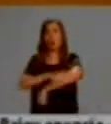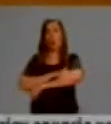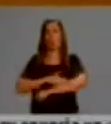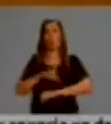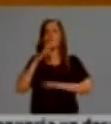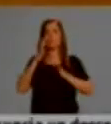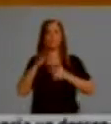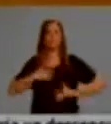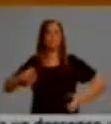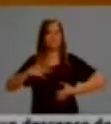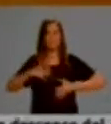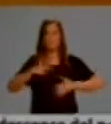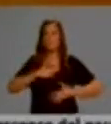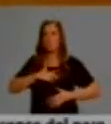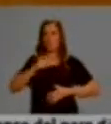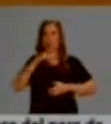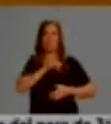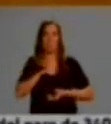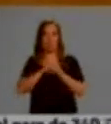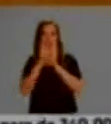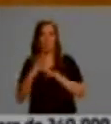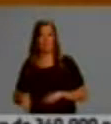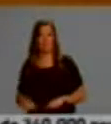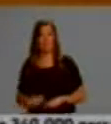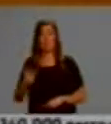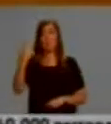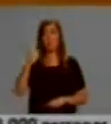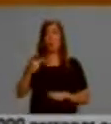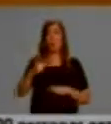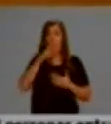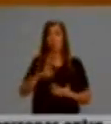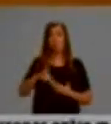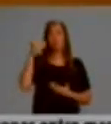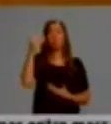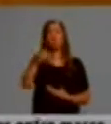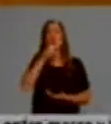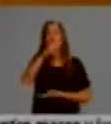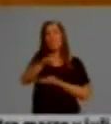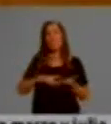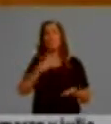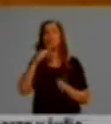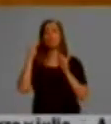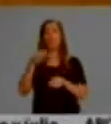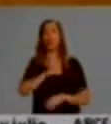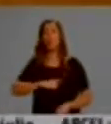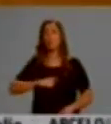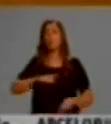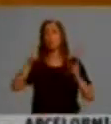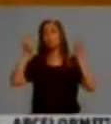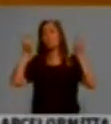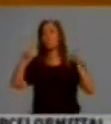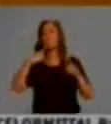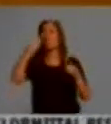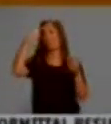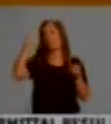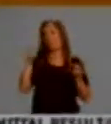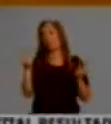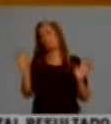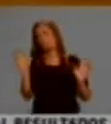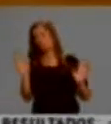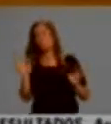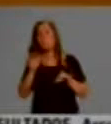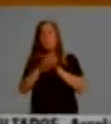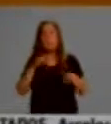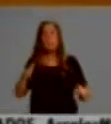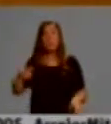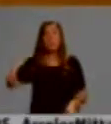por sus ansias privatizadoras. A los pensionistas presentes y futuros, con ese informe del Comité de supuestos expertos, que en su